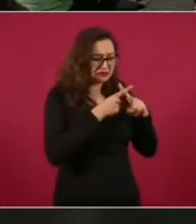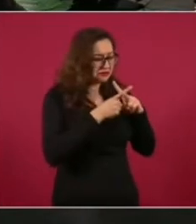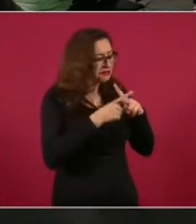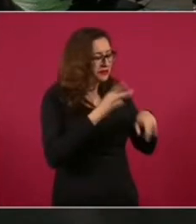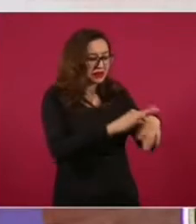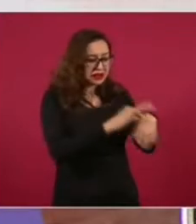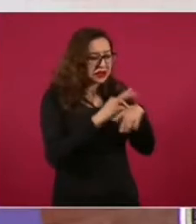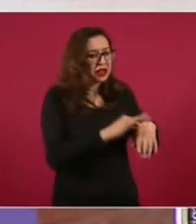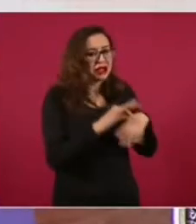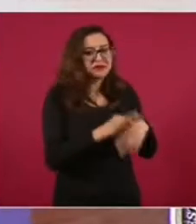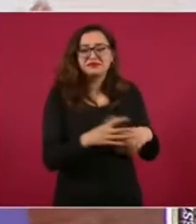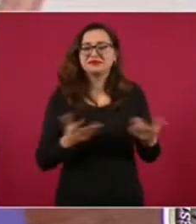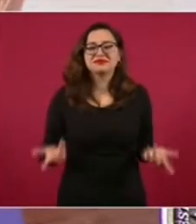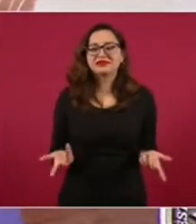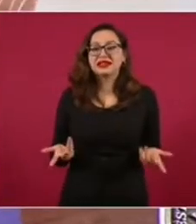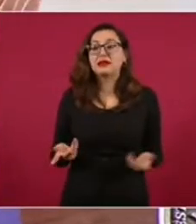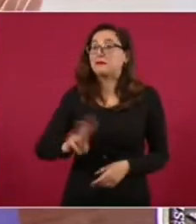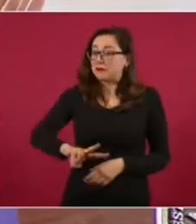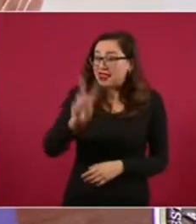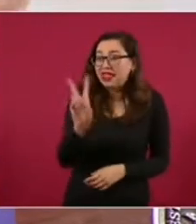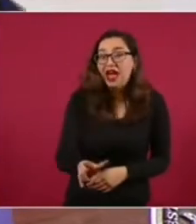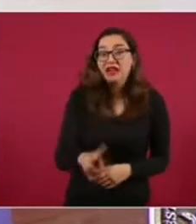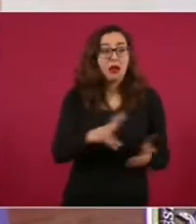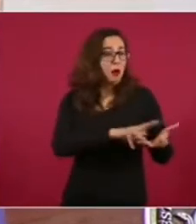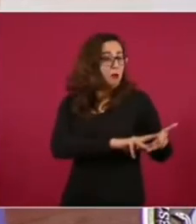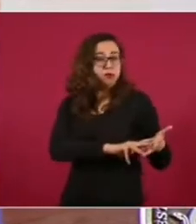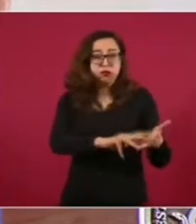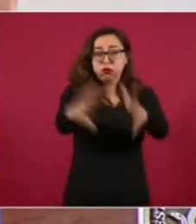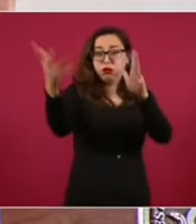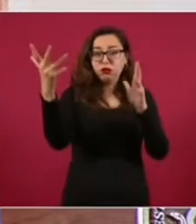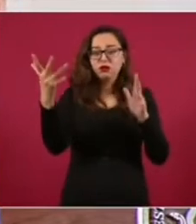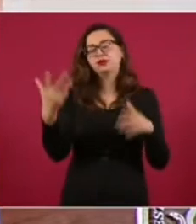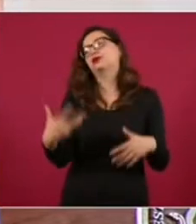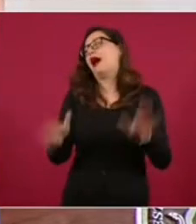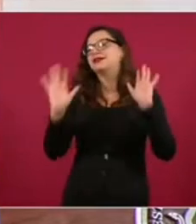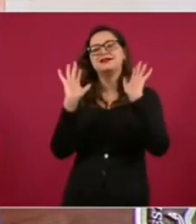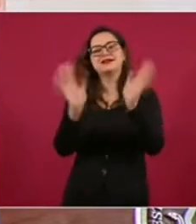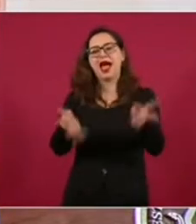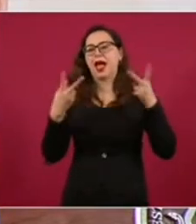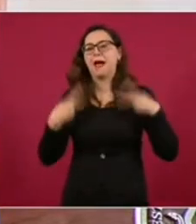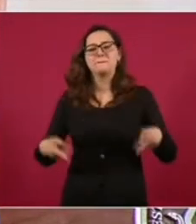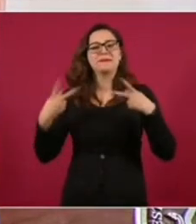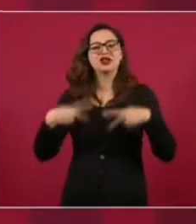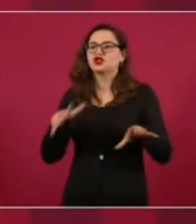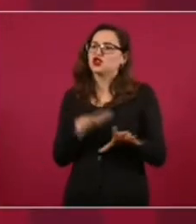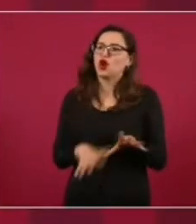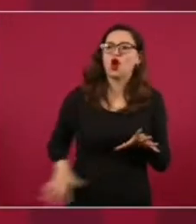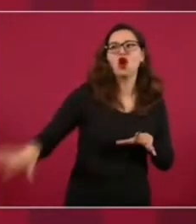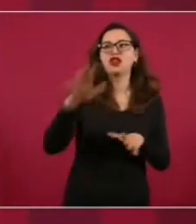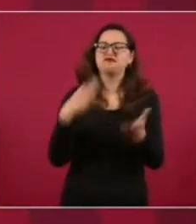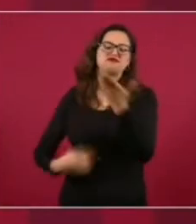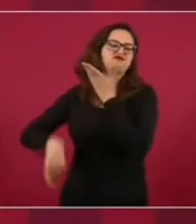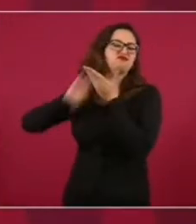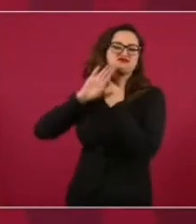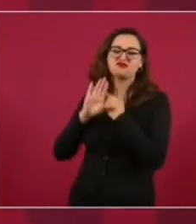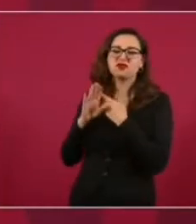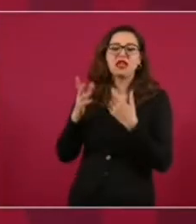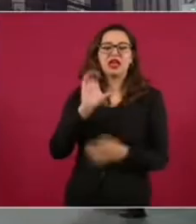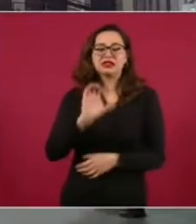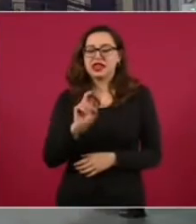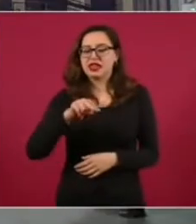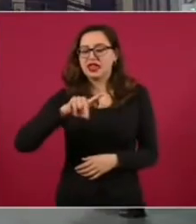en cifras reales, no, si fuese así, tendríamos todas las denuncias de la Comisión de Derechos Humanos. No